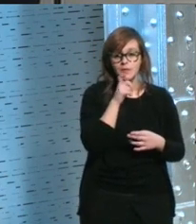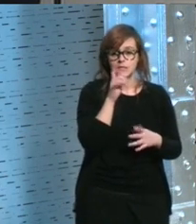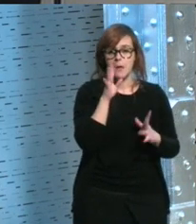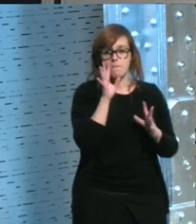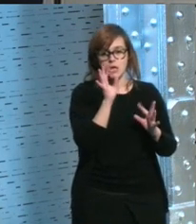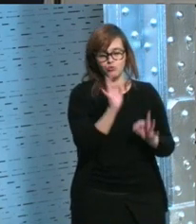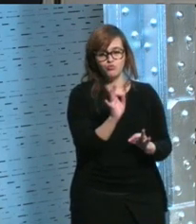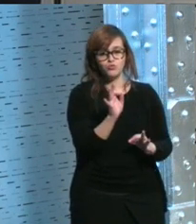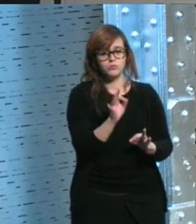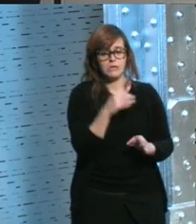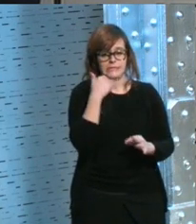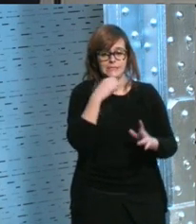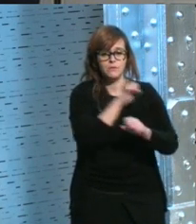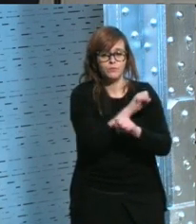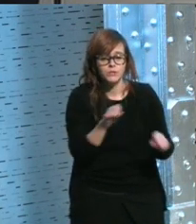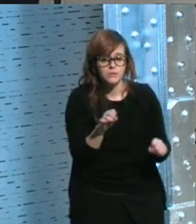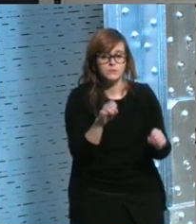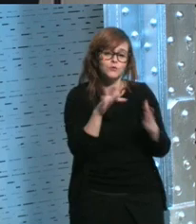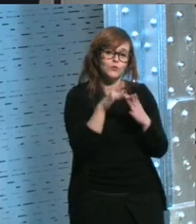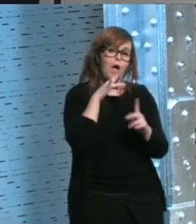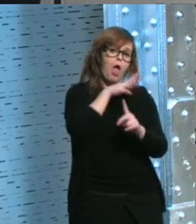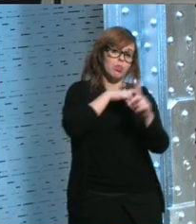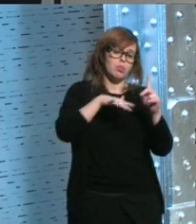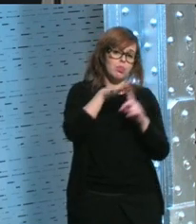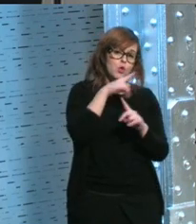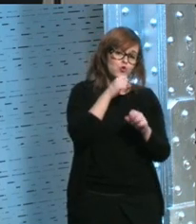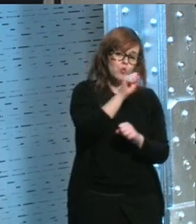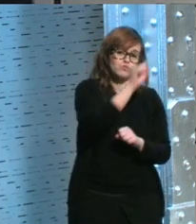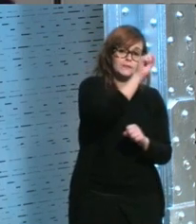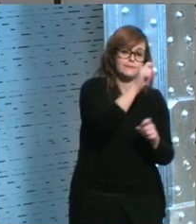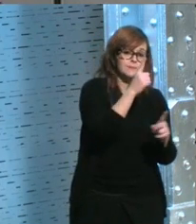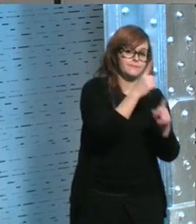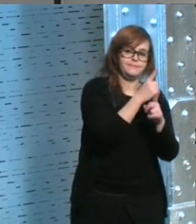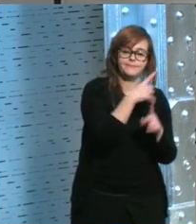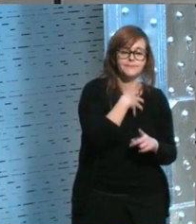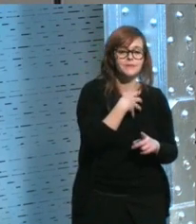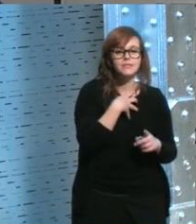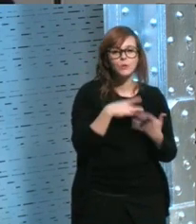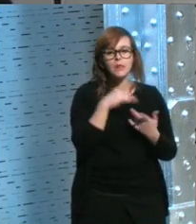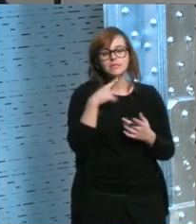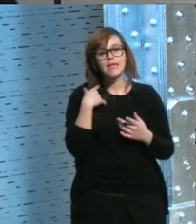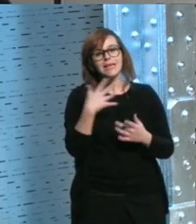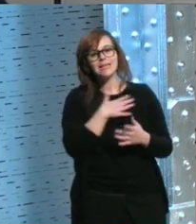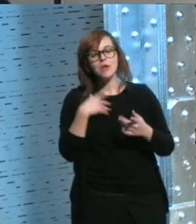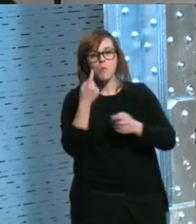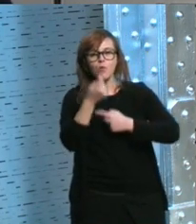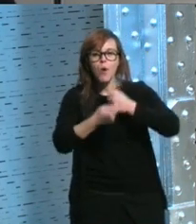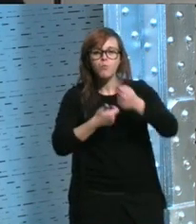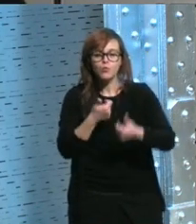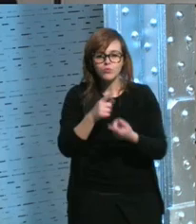peligroso, es imposible si no es en el marco del partido, no sé. Entonces ellos quieren cambiar su país, piensan